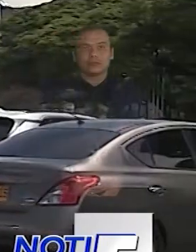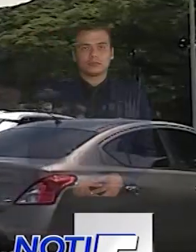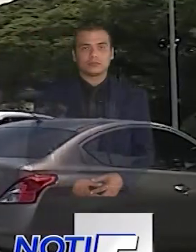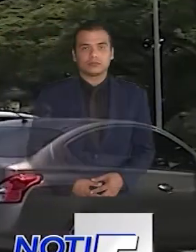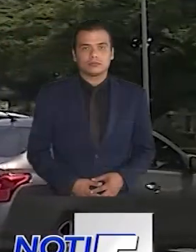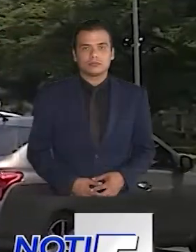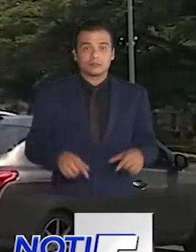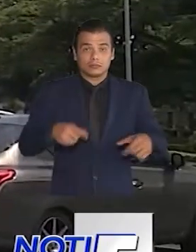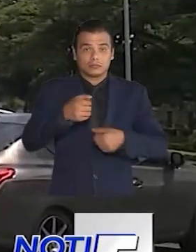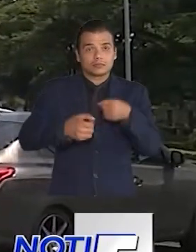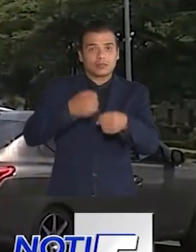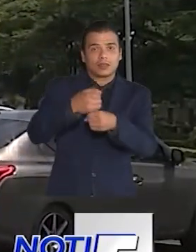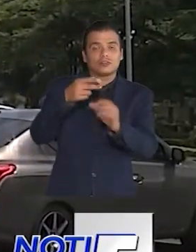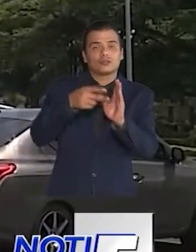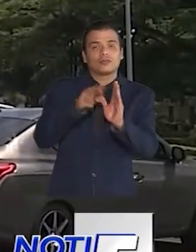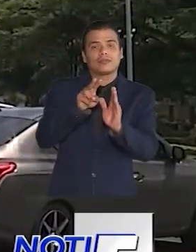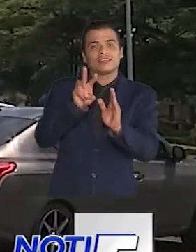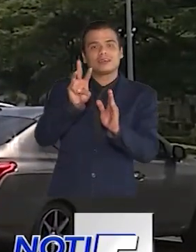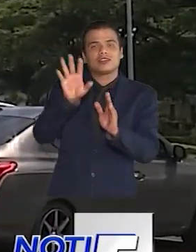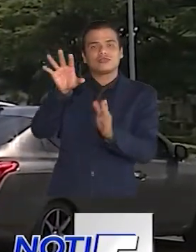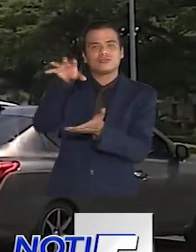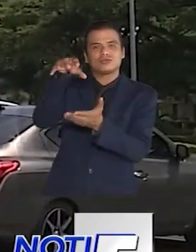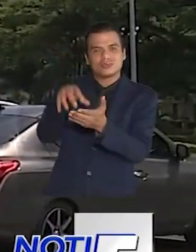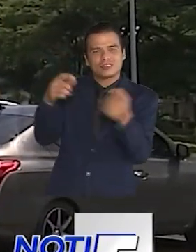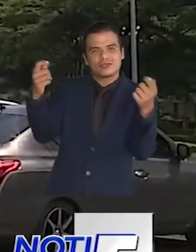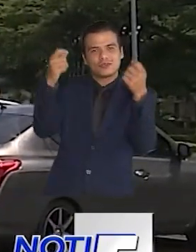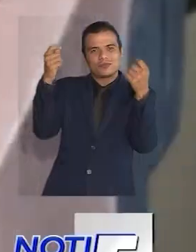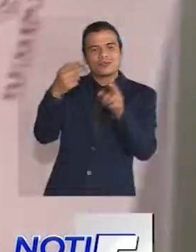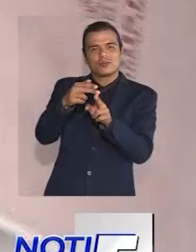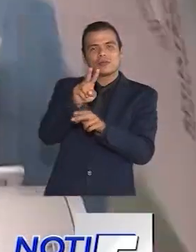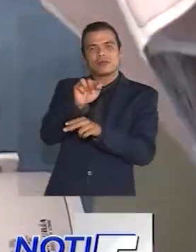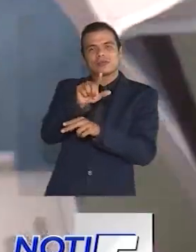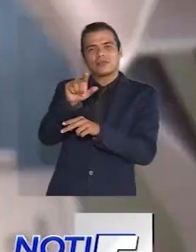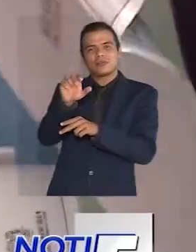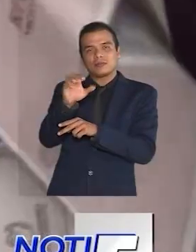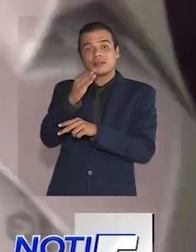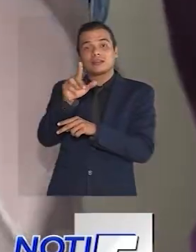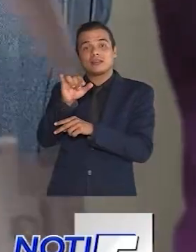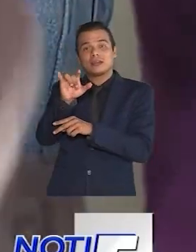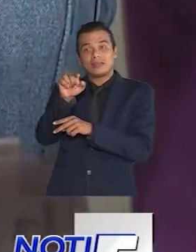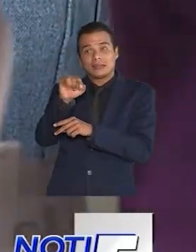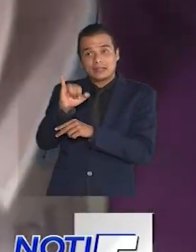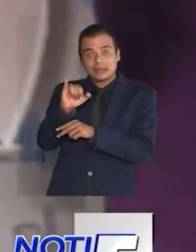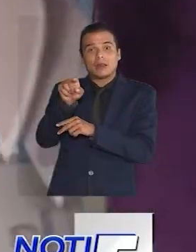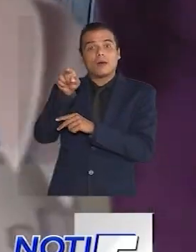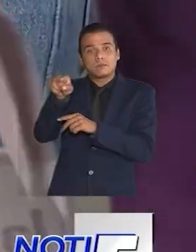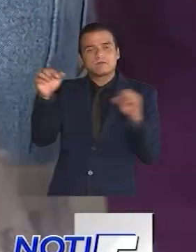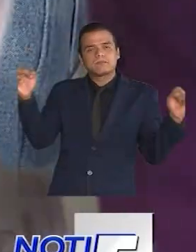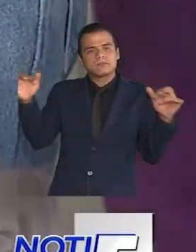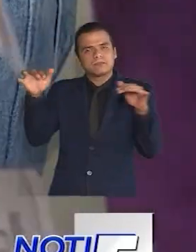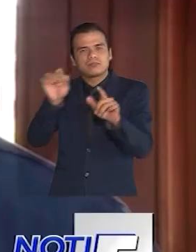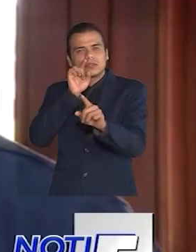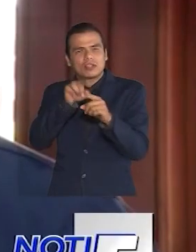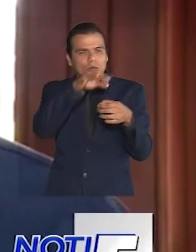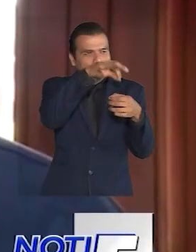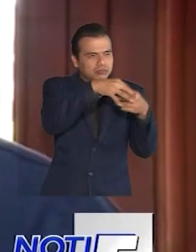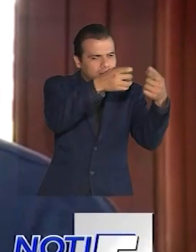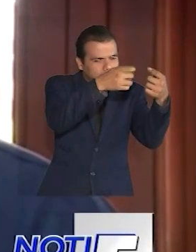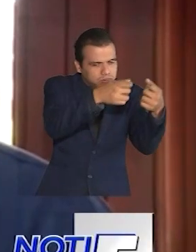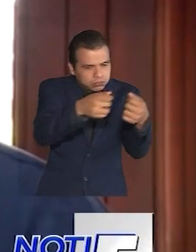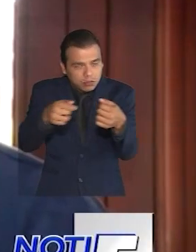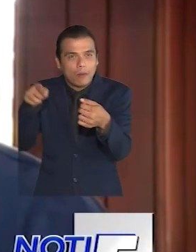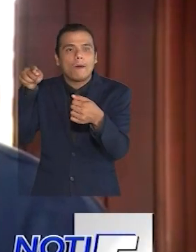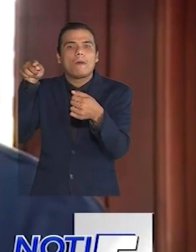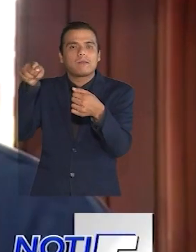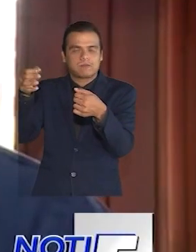Este año, el Centro Comercial Valle de Lili funcionará como el espacio para el reconteo de los votos de las próximas elecciones territoriales. El escrutinio esta